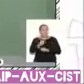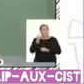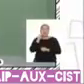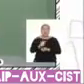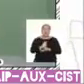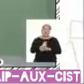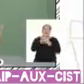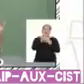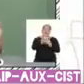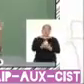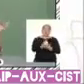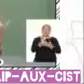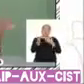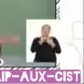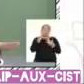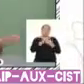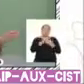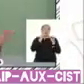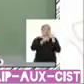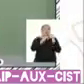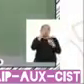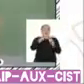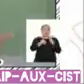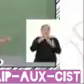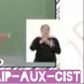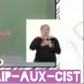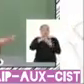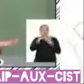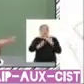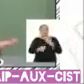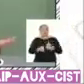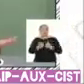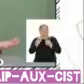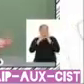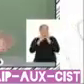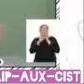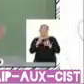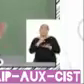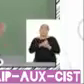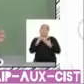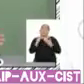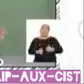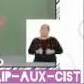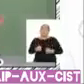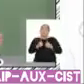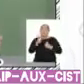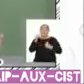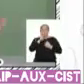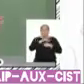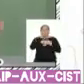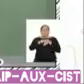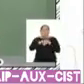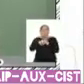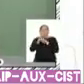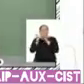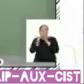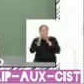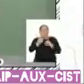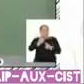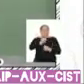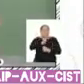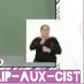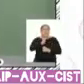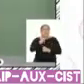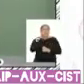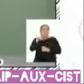se va a hacer mucho más fácil de realizar tu proyecto de vida. ¿Y qué es un proyecto de vida, chicos? Un proyecto de vida es un plan personal